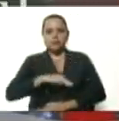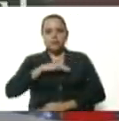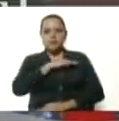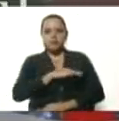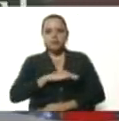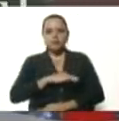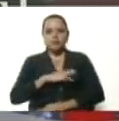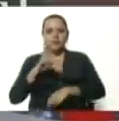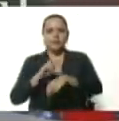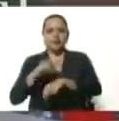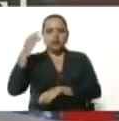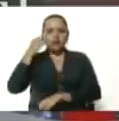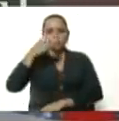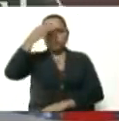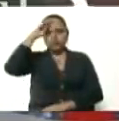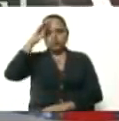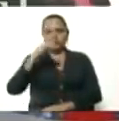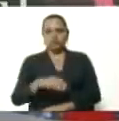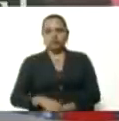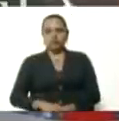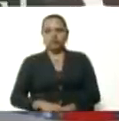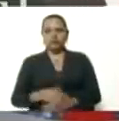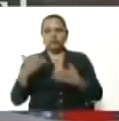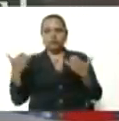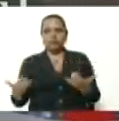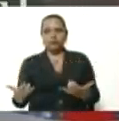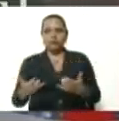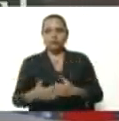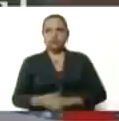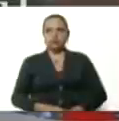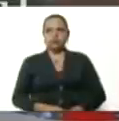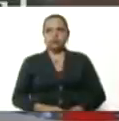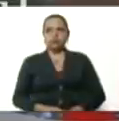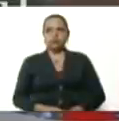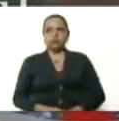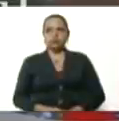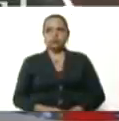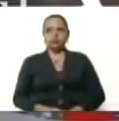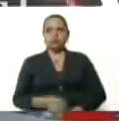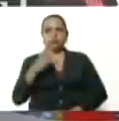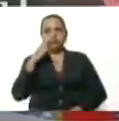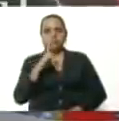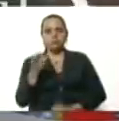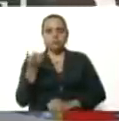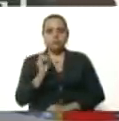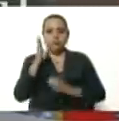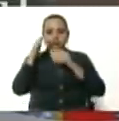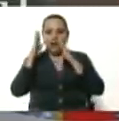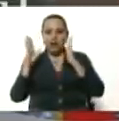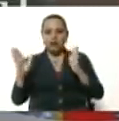cubana. Bueno, vamos entonces, fíjense ustedes, estamos pendientes,